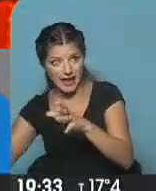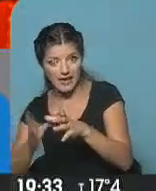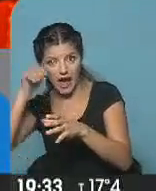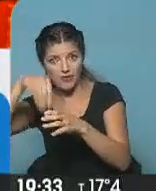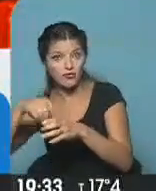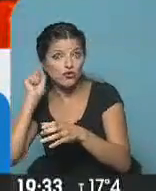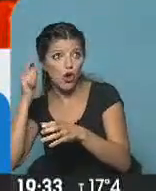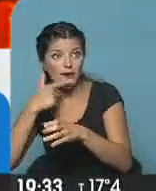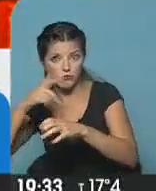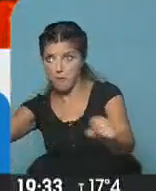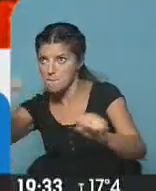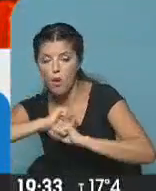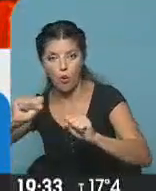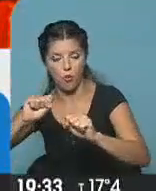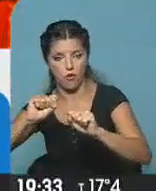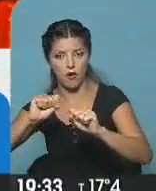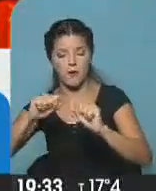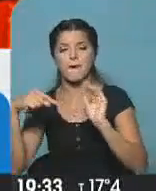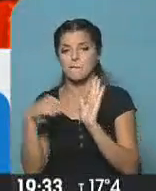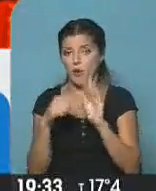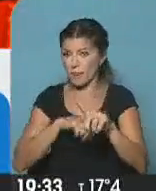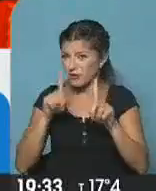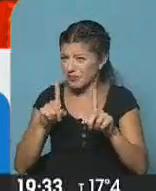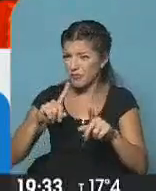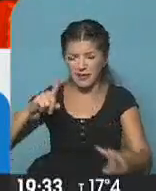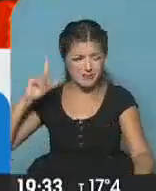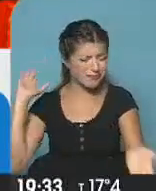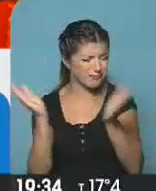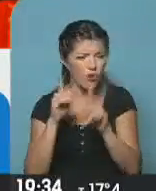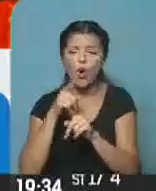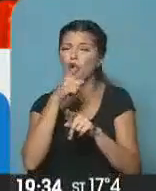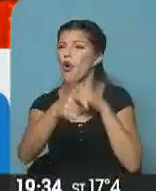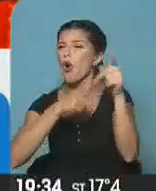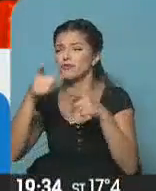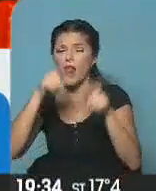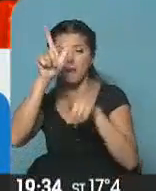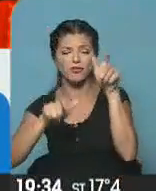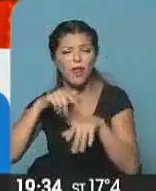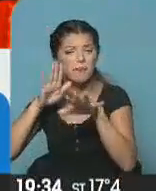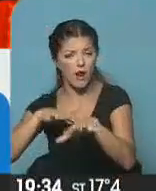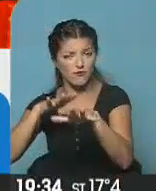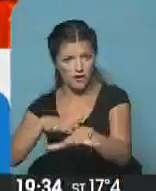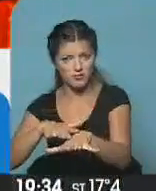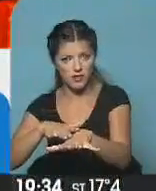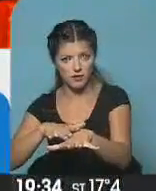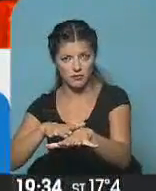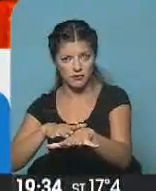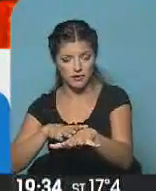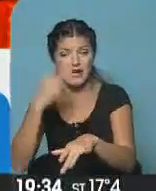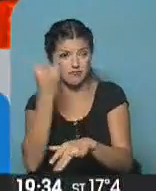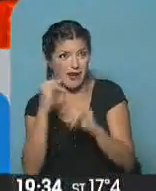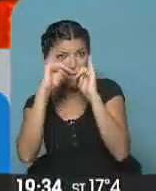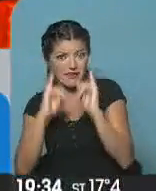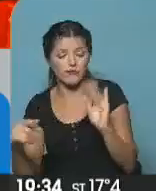esto ocurrió en un contexto de una represión brutal en contra de manifestaciones masivas mayormente pacíficas estamos